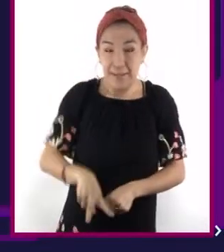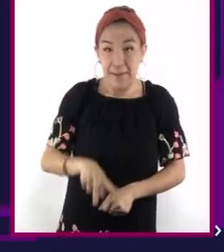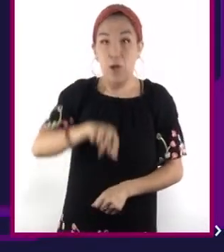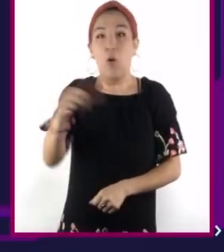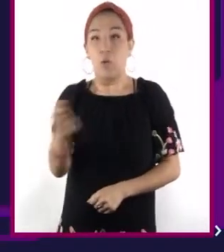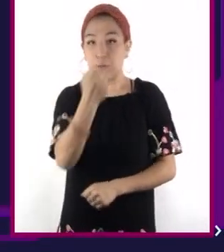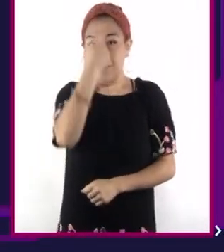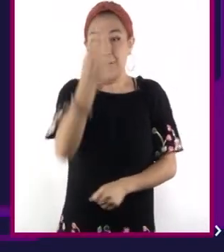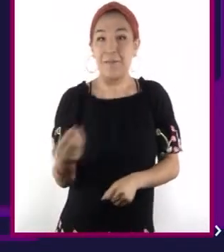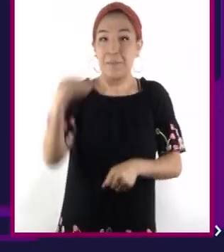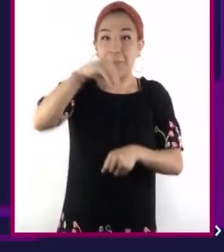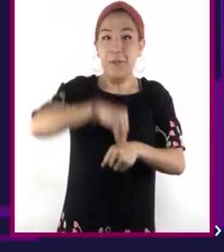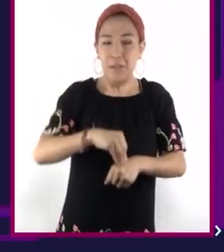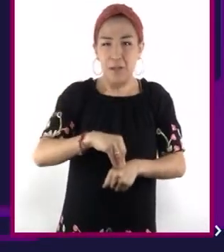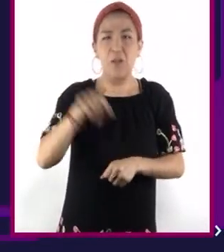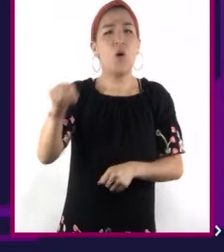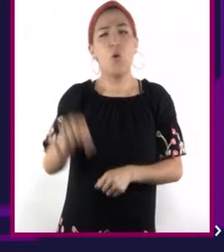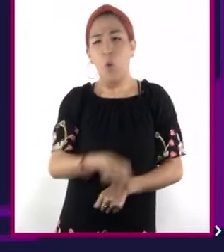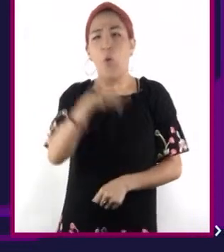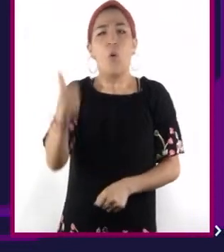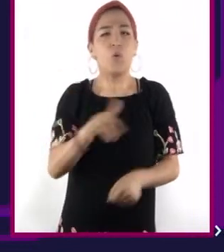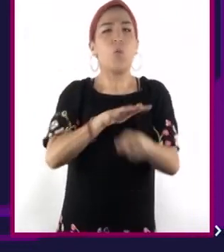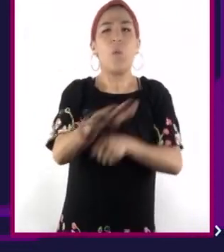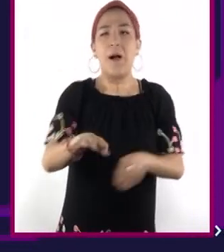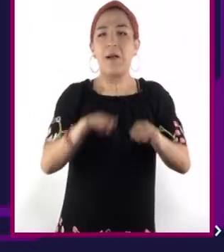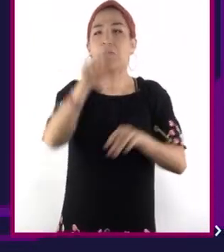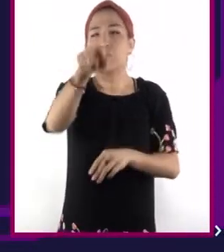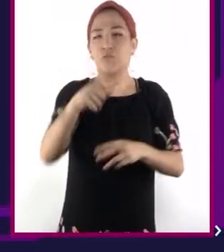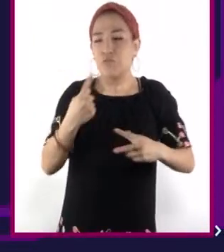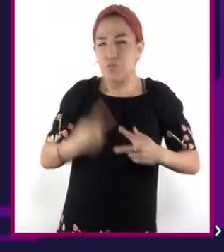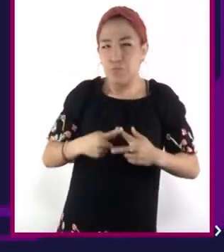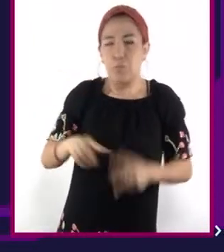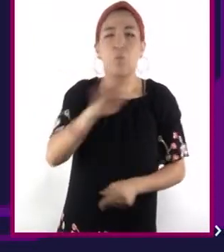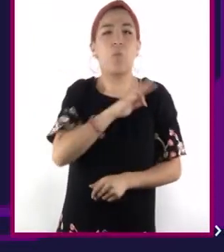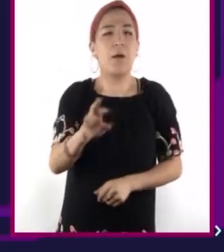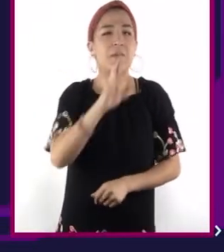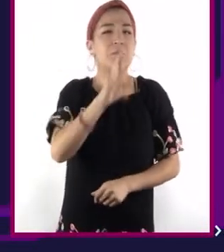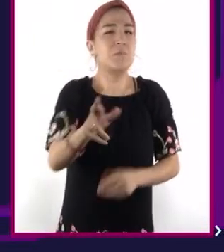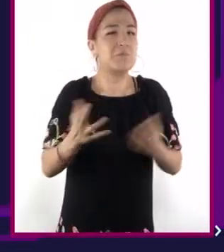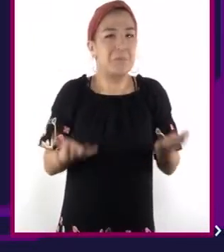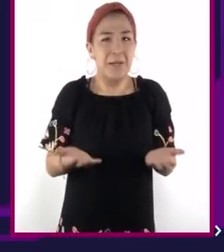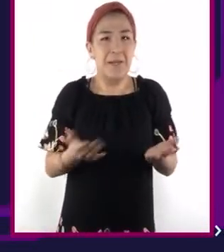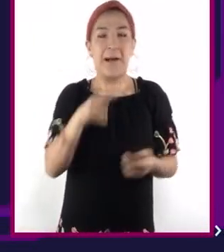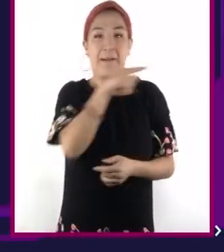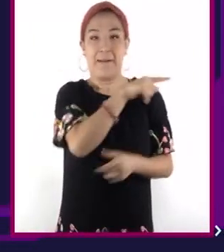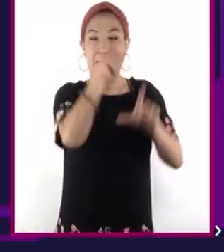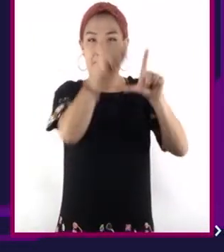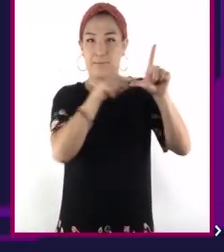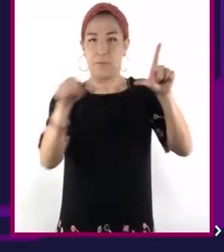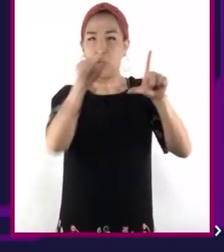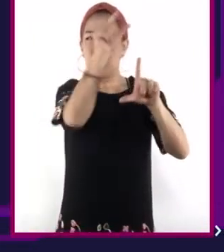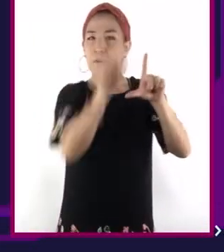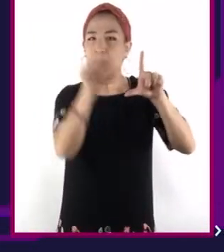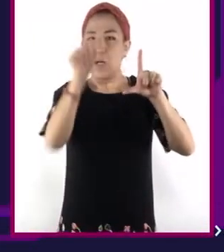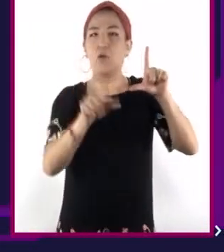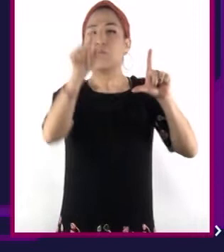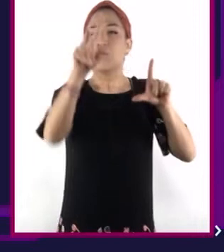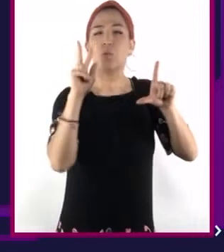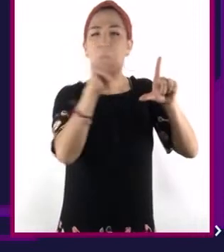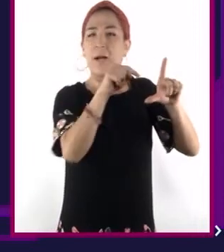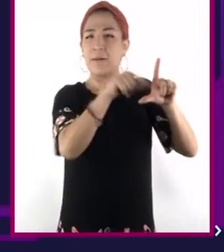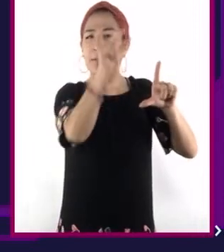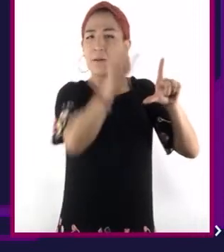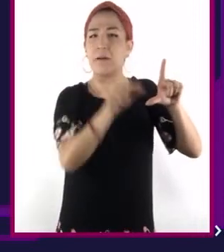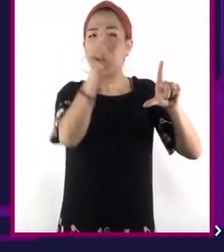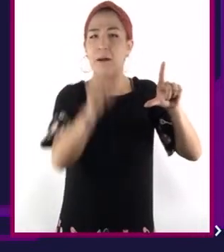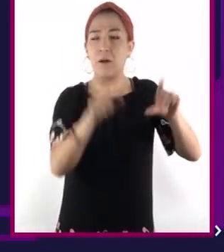secuencia inventada, ¿a qué otra medida pueden recurrir? En las gráficas pueden observar que en la